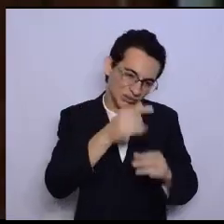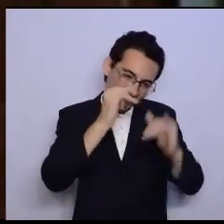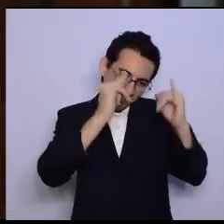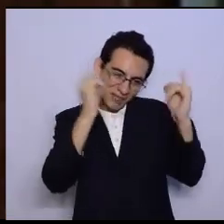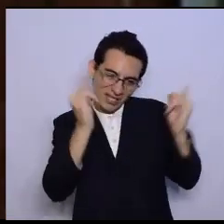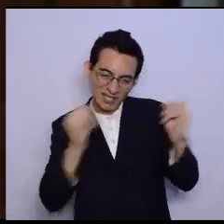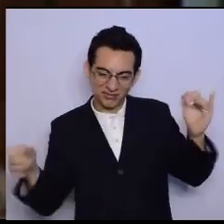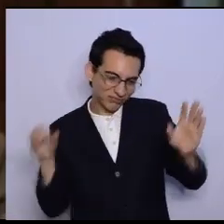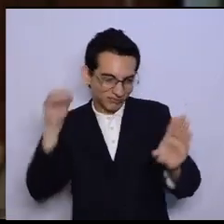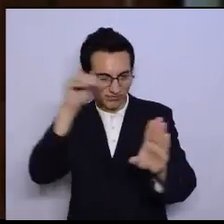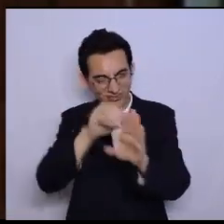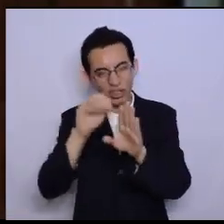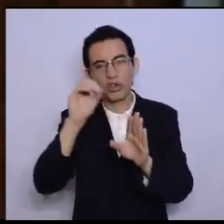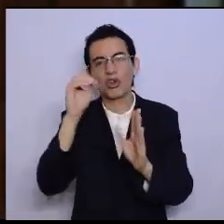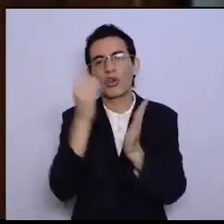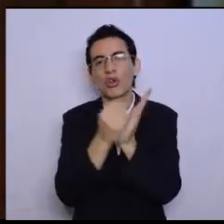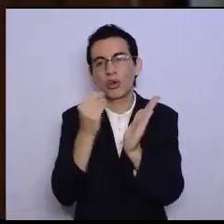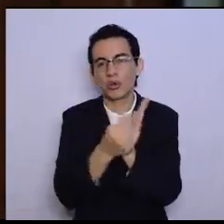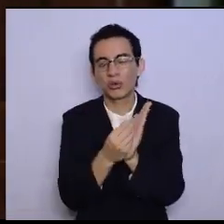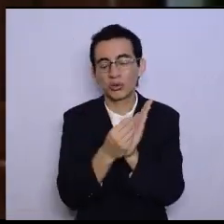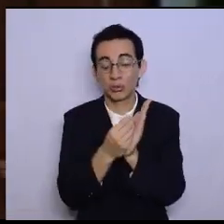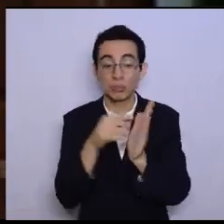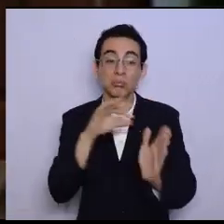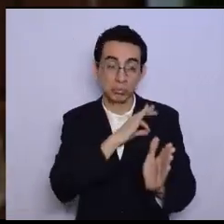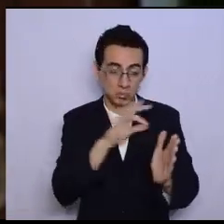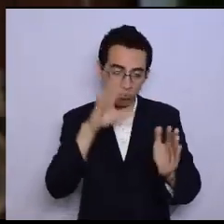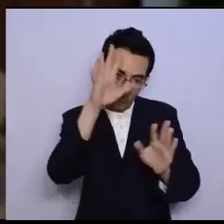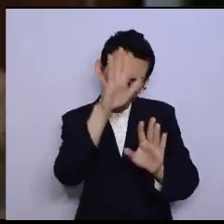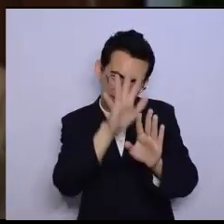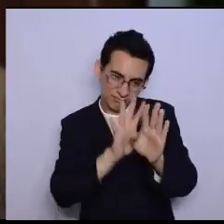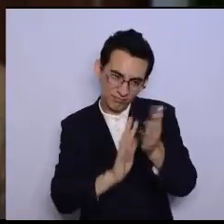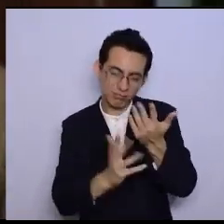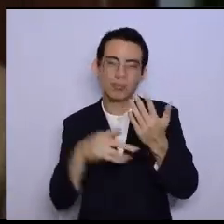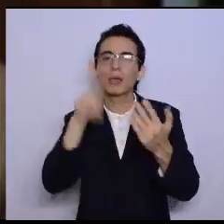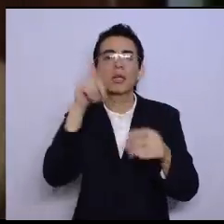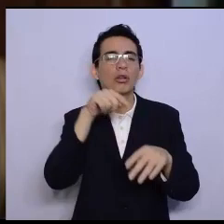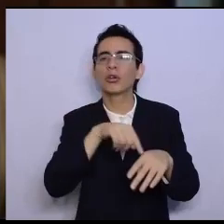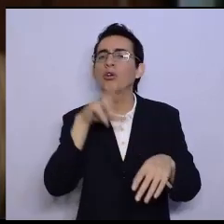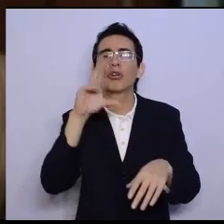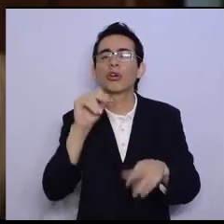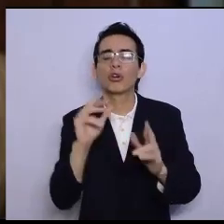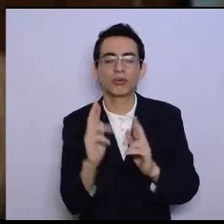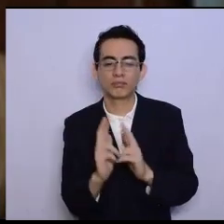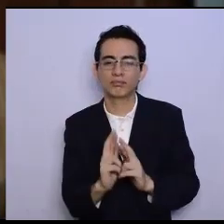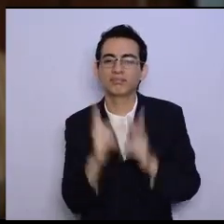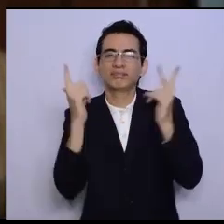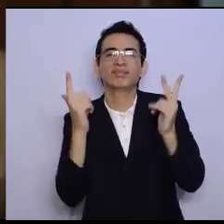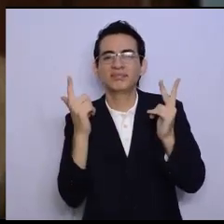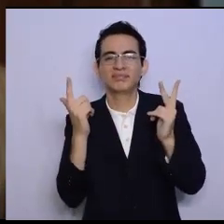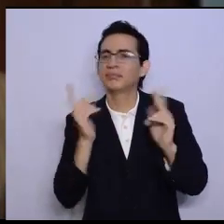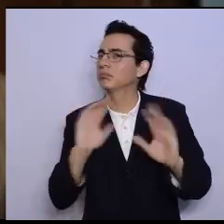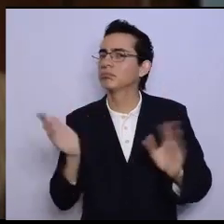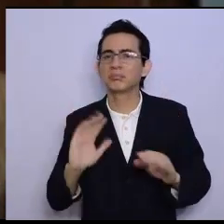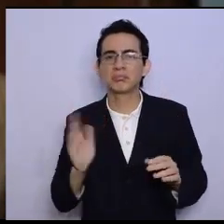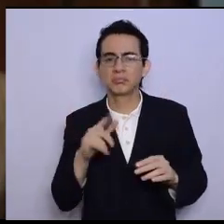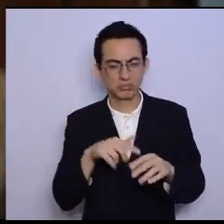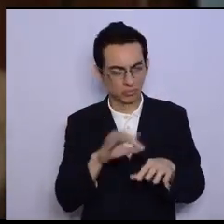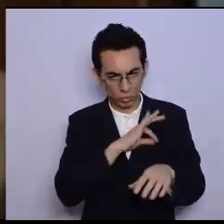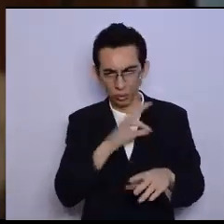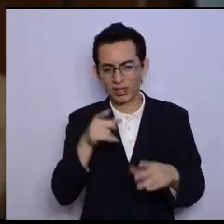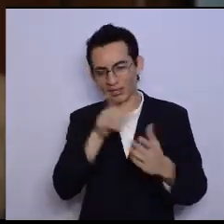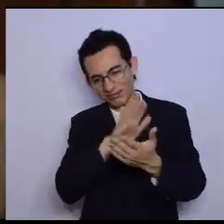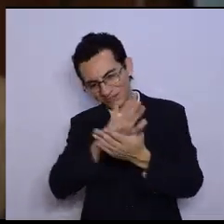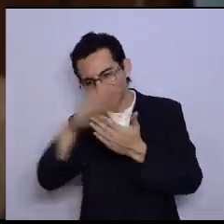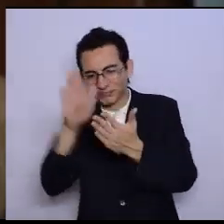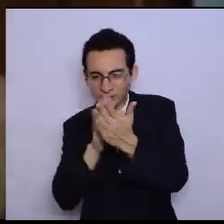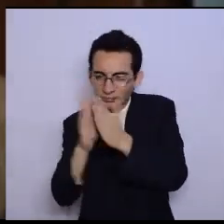del joyero, lo extiende, pero la cualidad es que es sin romperse, o sea, no se rompe. Se extiende, pero